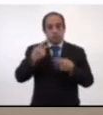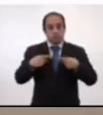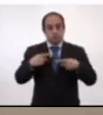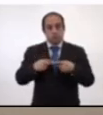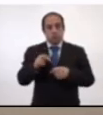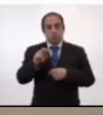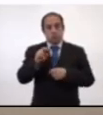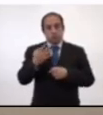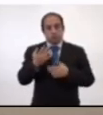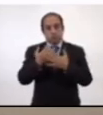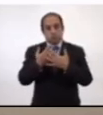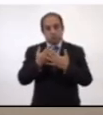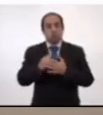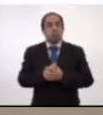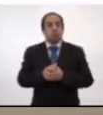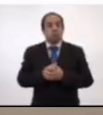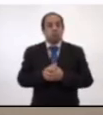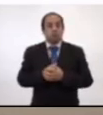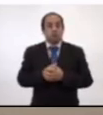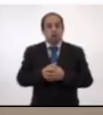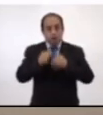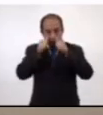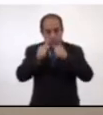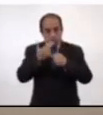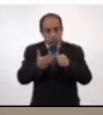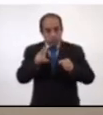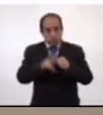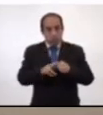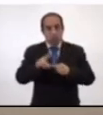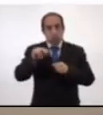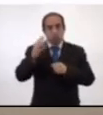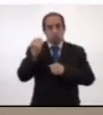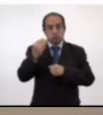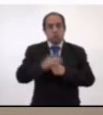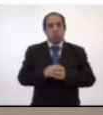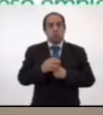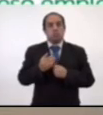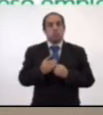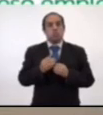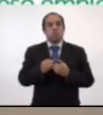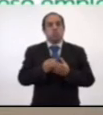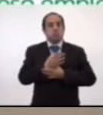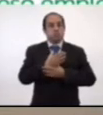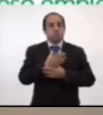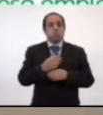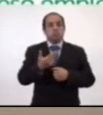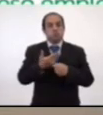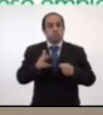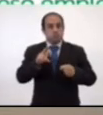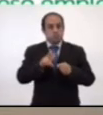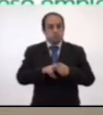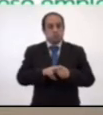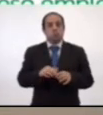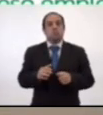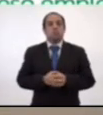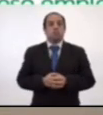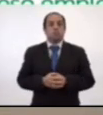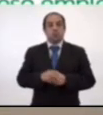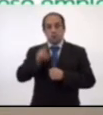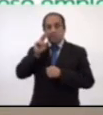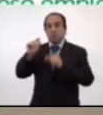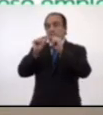persona en recepción para seguimiento hospitalario y 89 altas hospitalarias acumuladas. Están viendo en